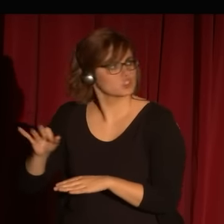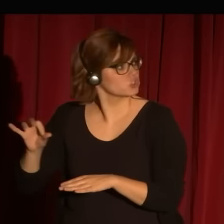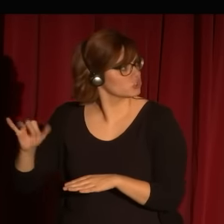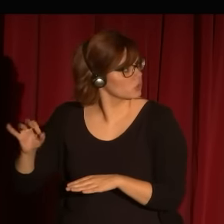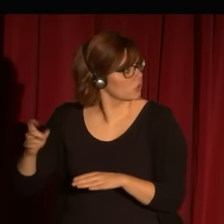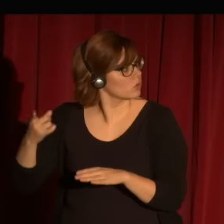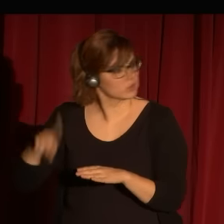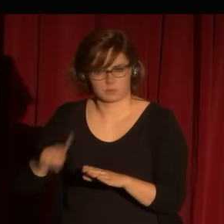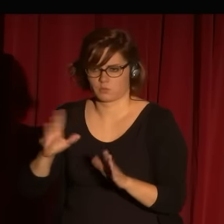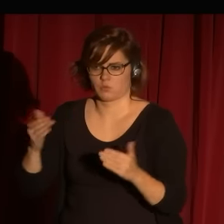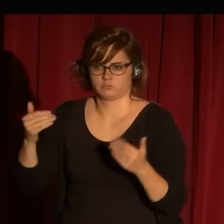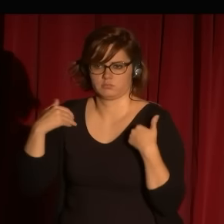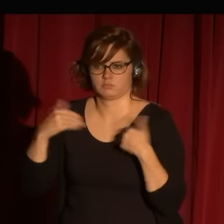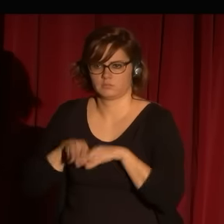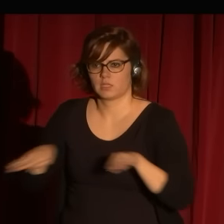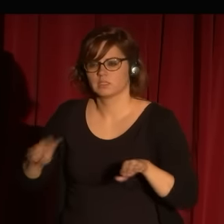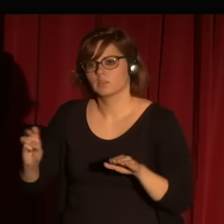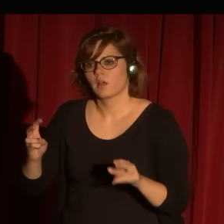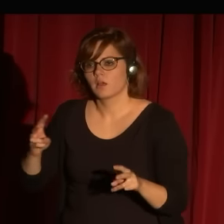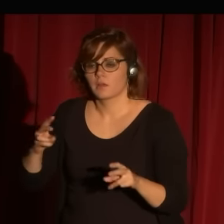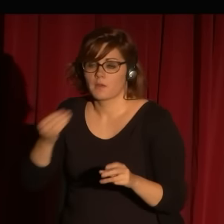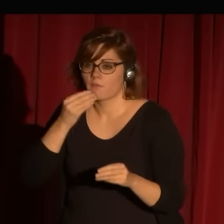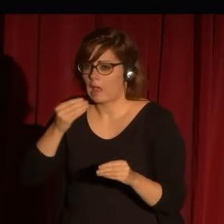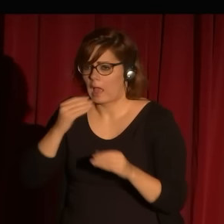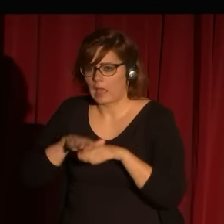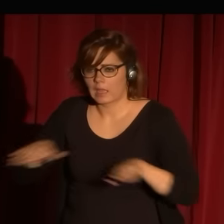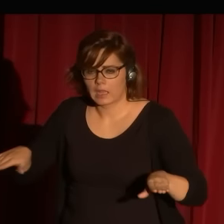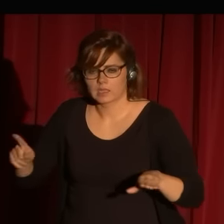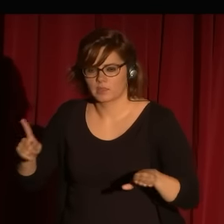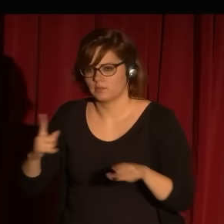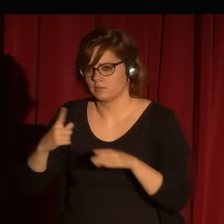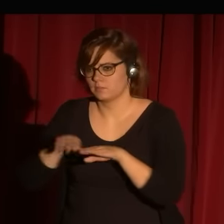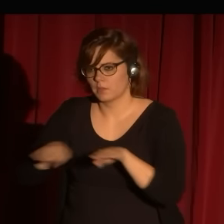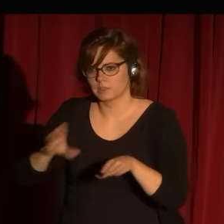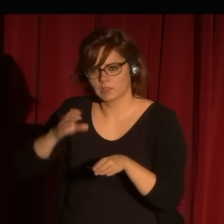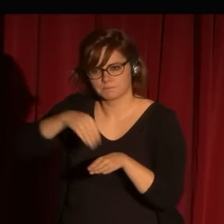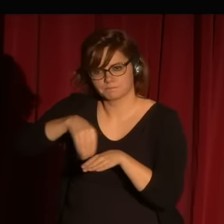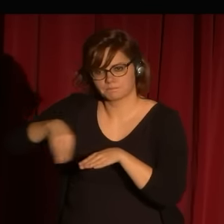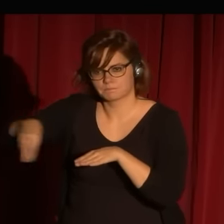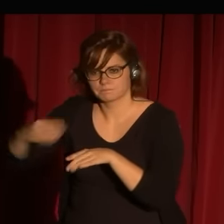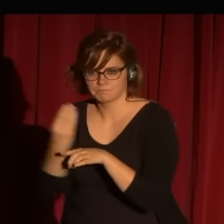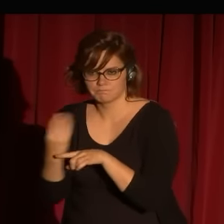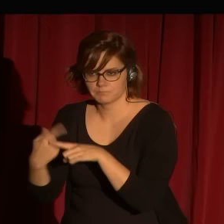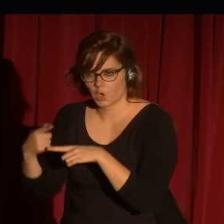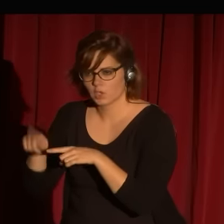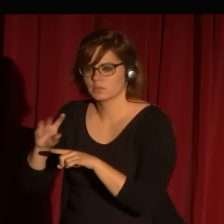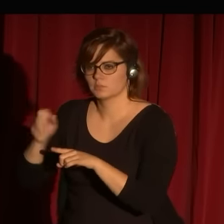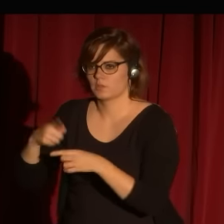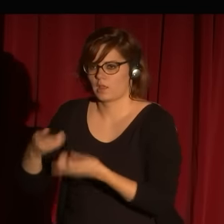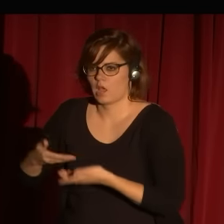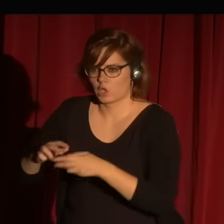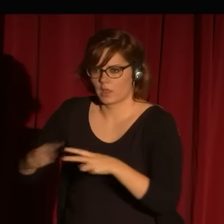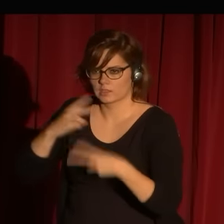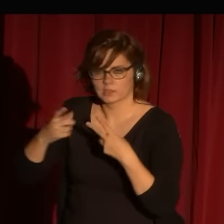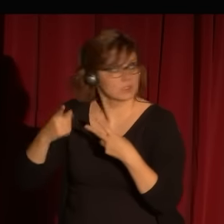sirviendo la mesa un banquete lo que están comiendo una mesa donde hay objetos relacionados con lo que van a comer con Cómo se va a servir pero también